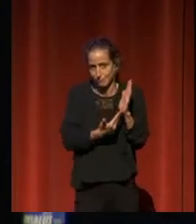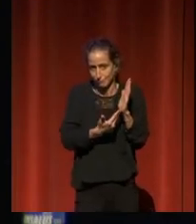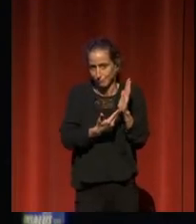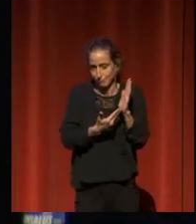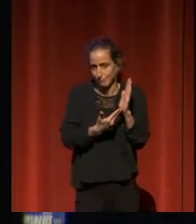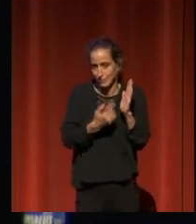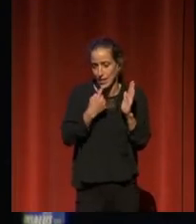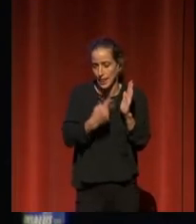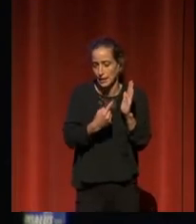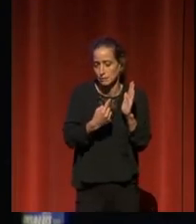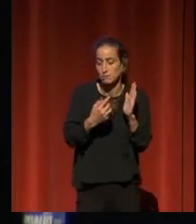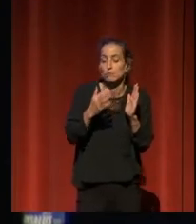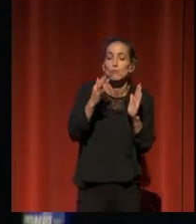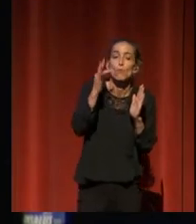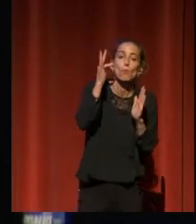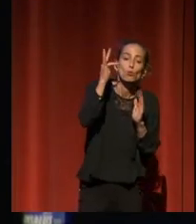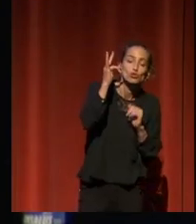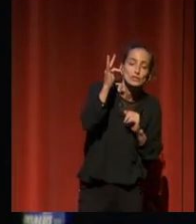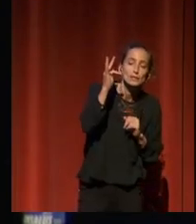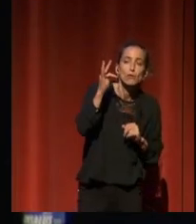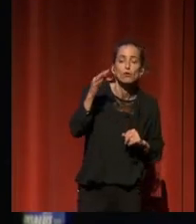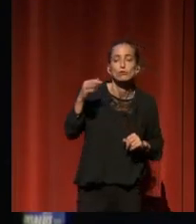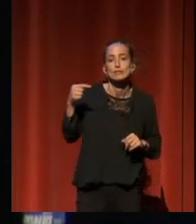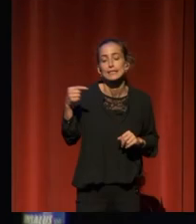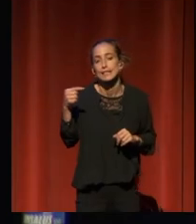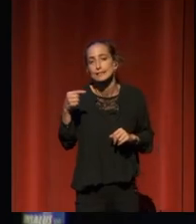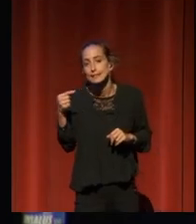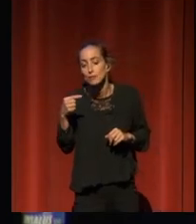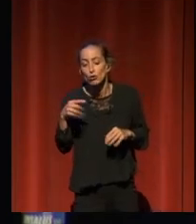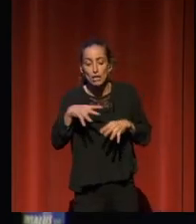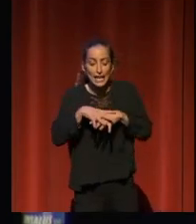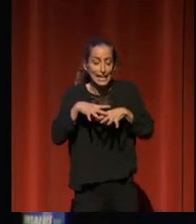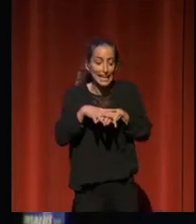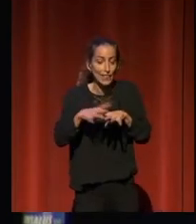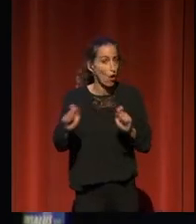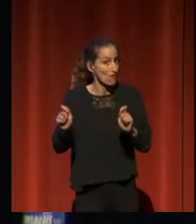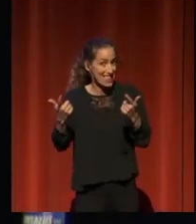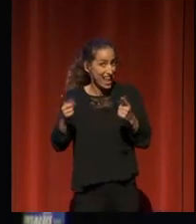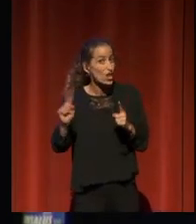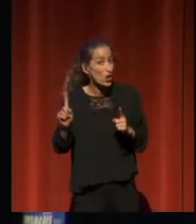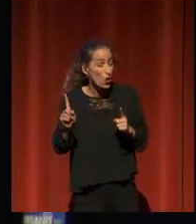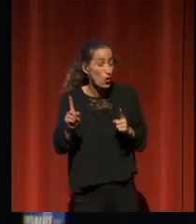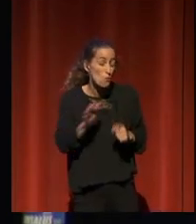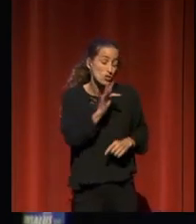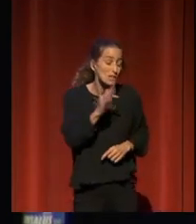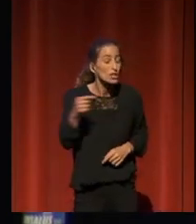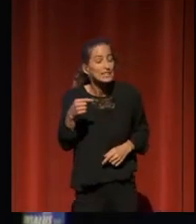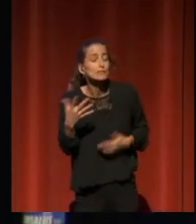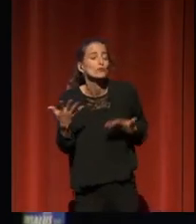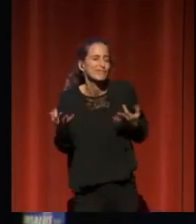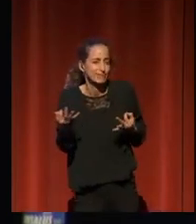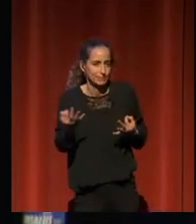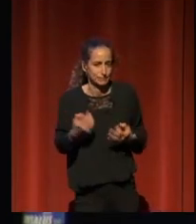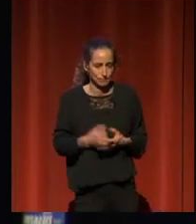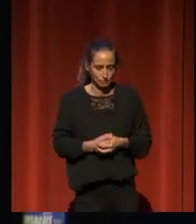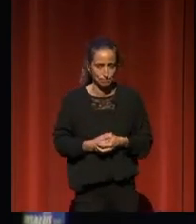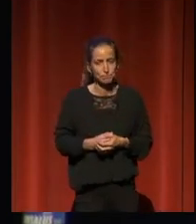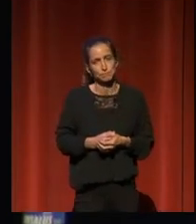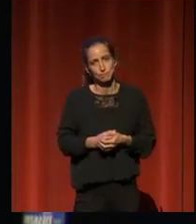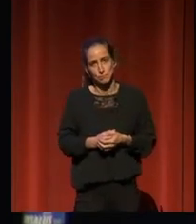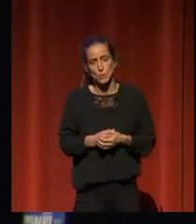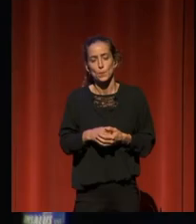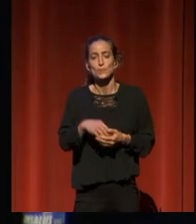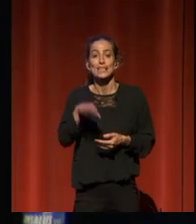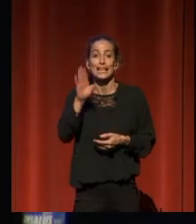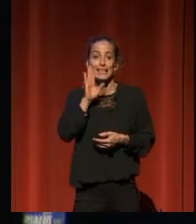incen de una red informal Bueno como ya indicado en